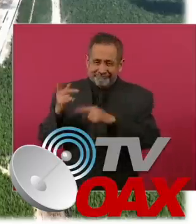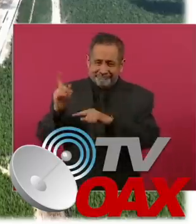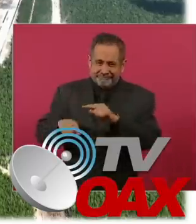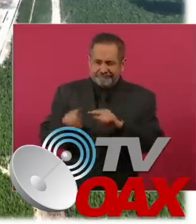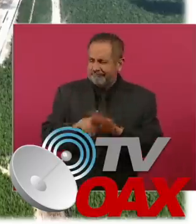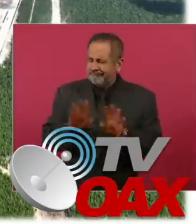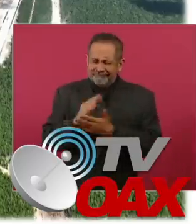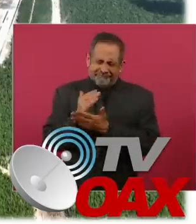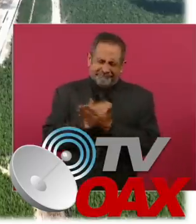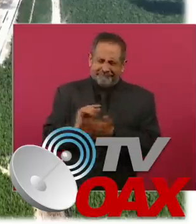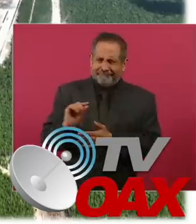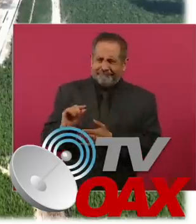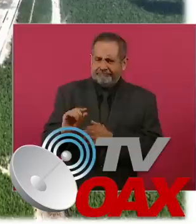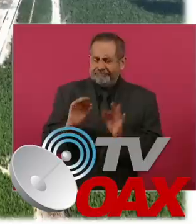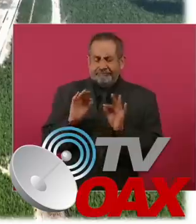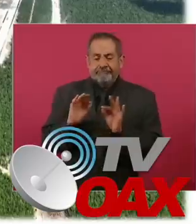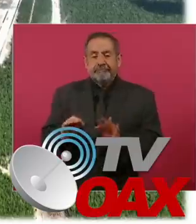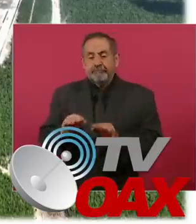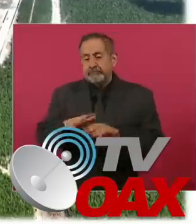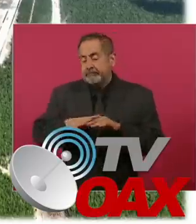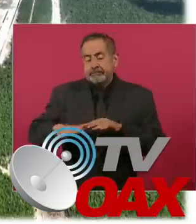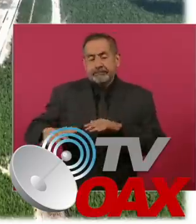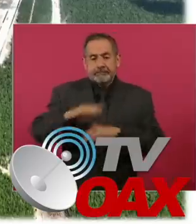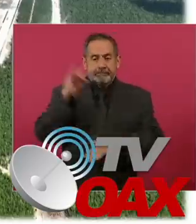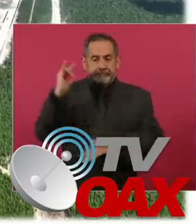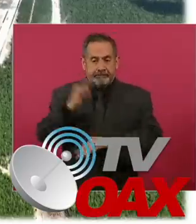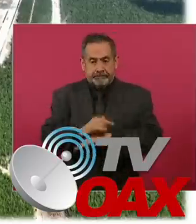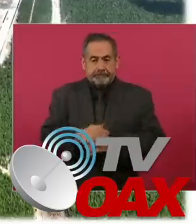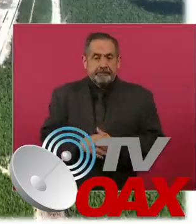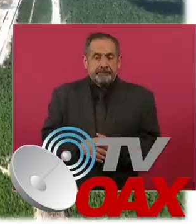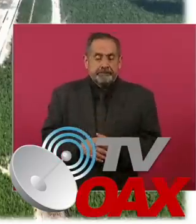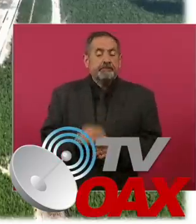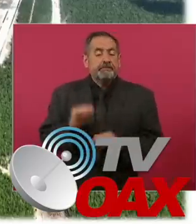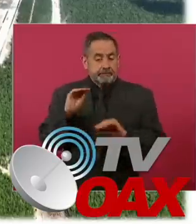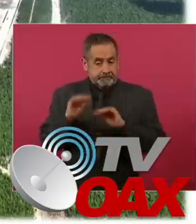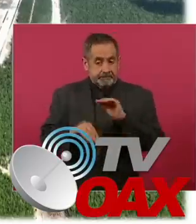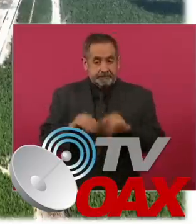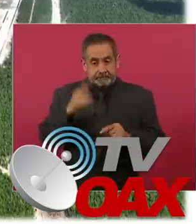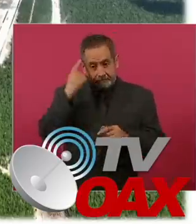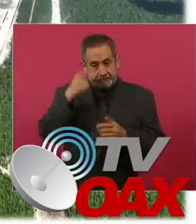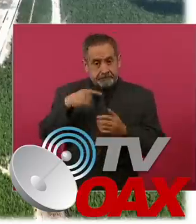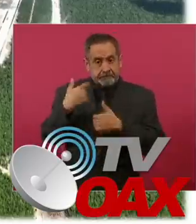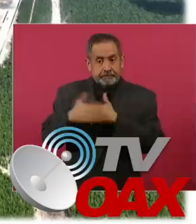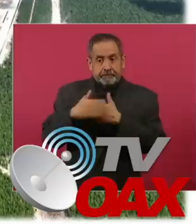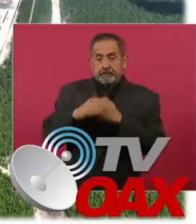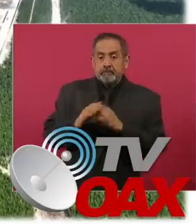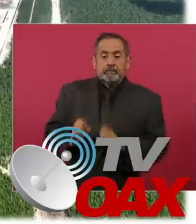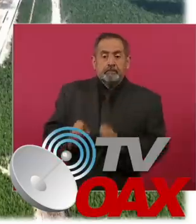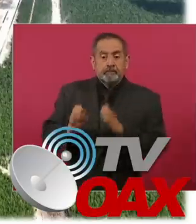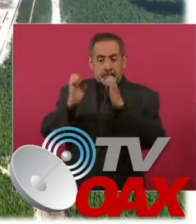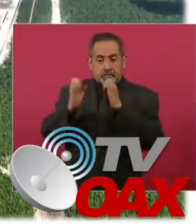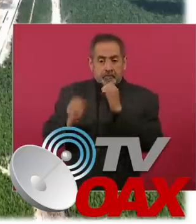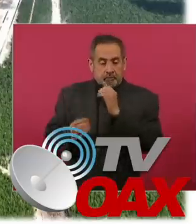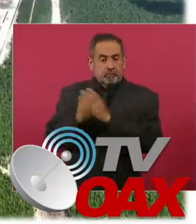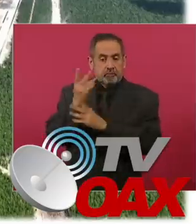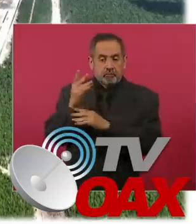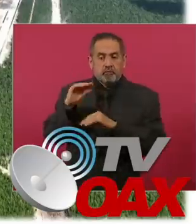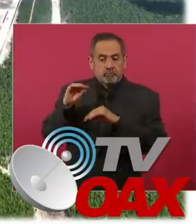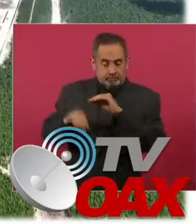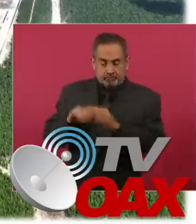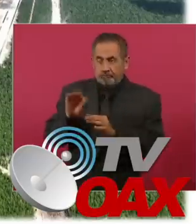a esta zona de selva. Estamos montando la estructura metálica del edificio terminal de pasajeros y ya llevamos un gran